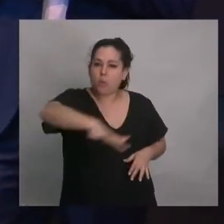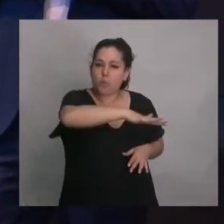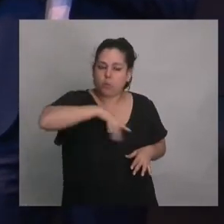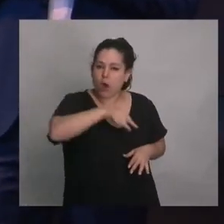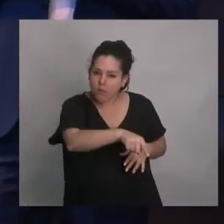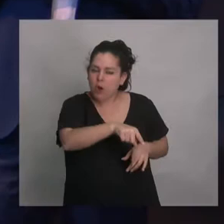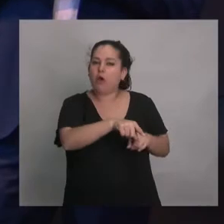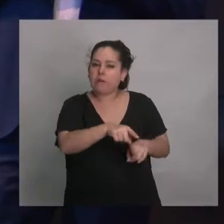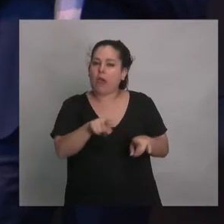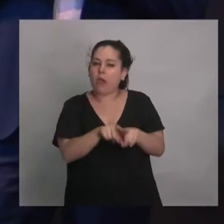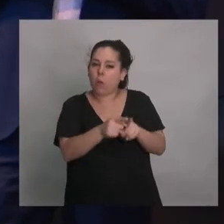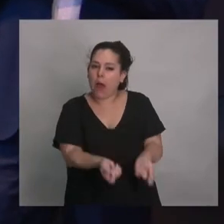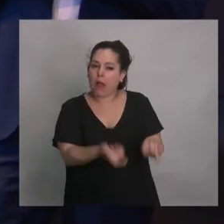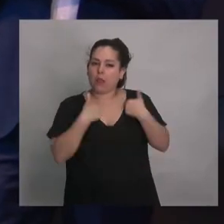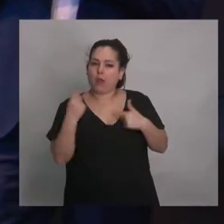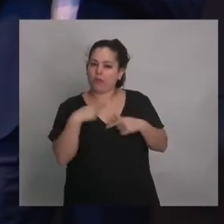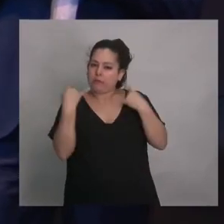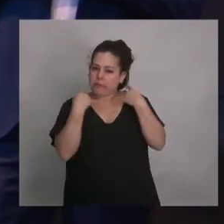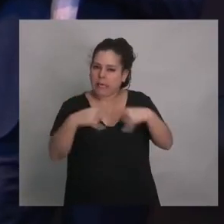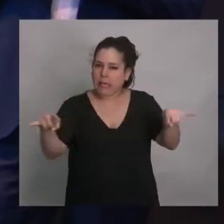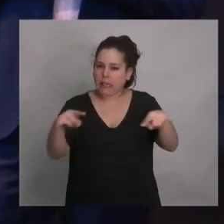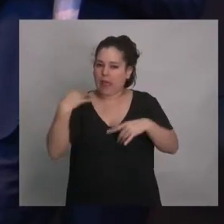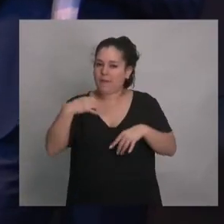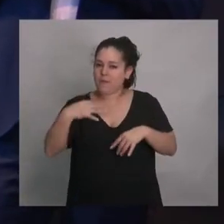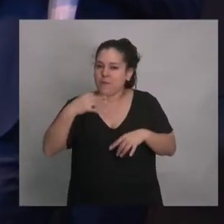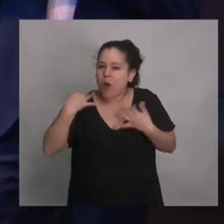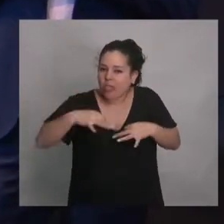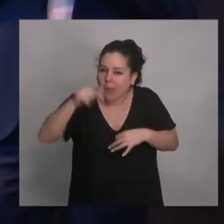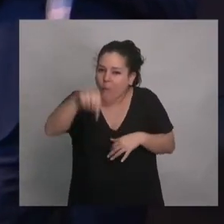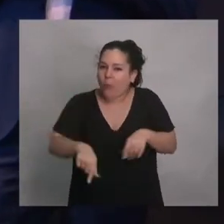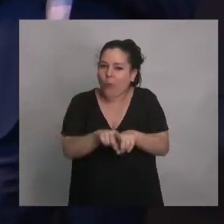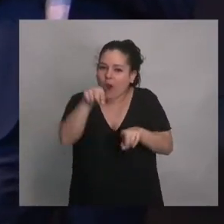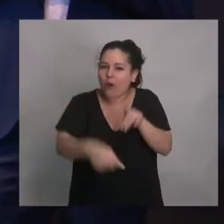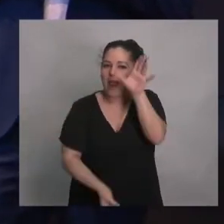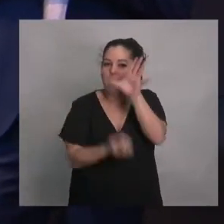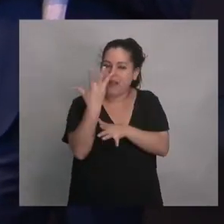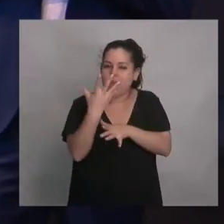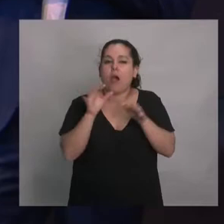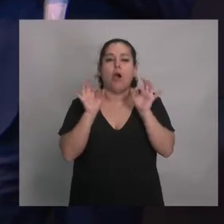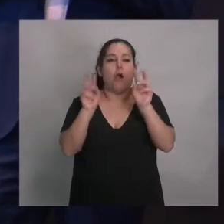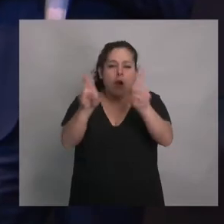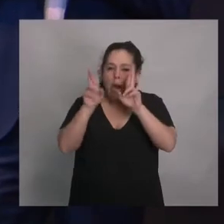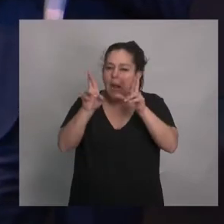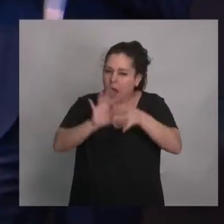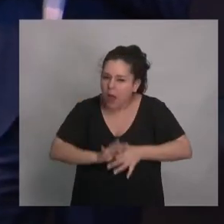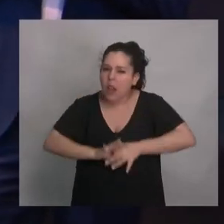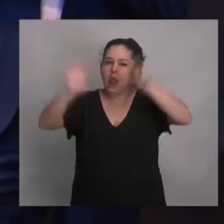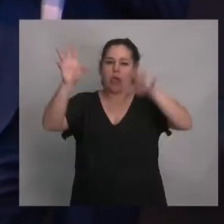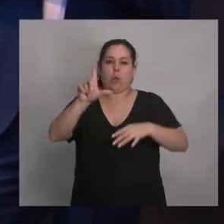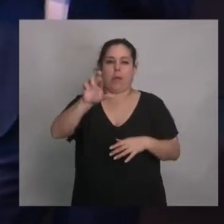nos lleva a nosotros gritar hoy como lo hicimos a la mañana viva palestina libre vive el pueblo